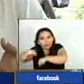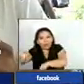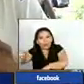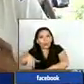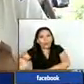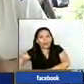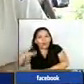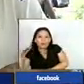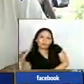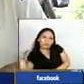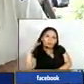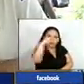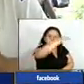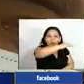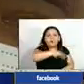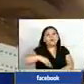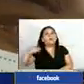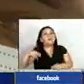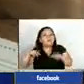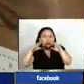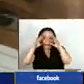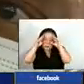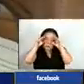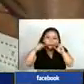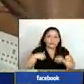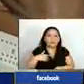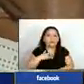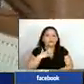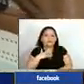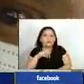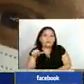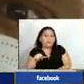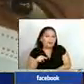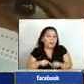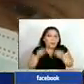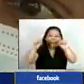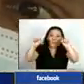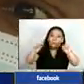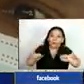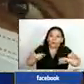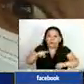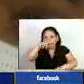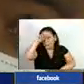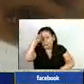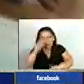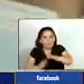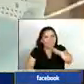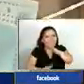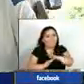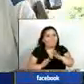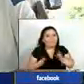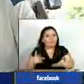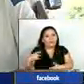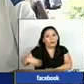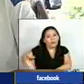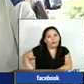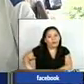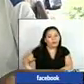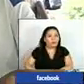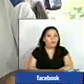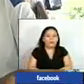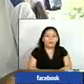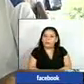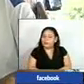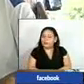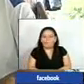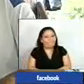Romero. Esfuerzo que le genera malestar, pero que no puede parar. La razón, sus diálisis. No se puede